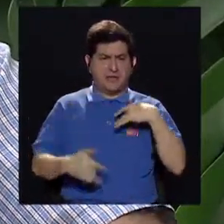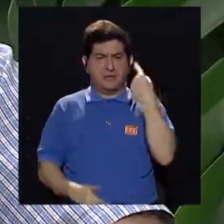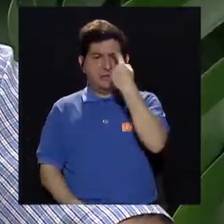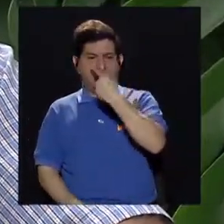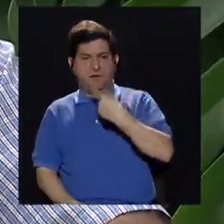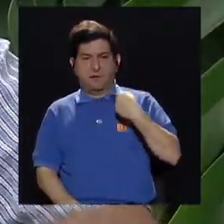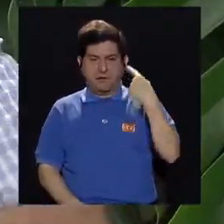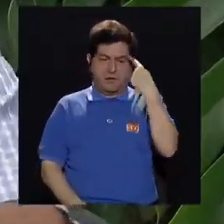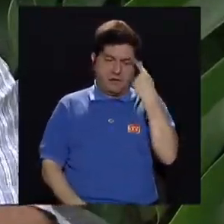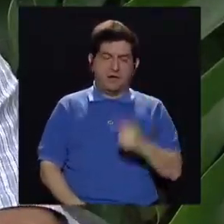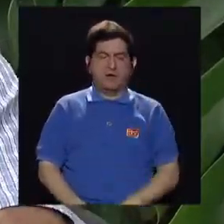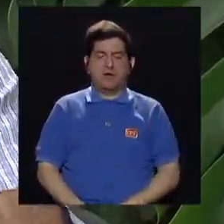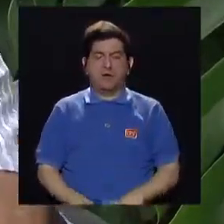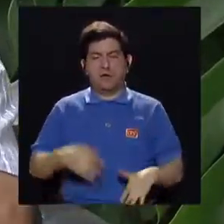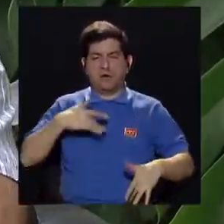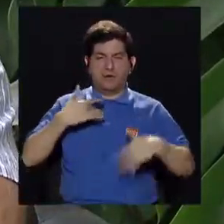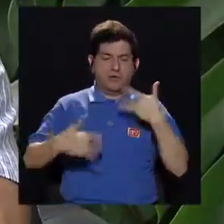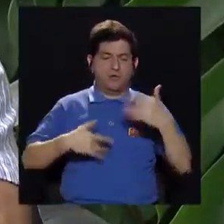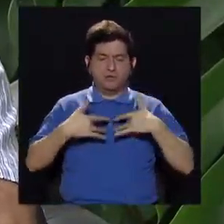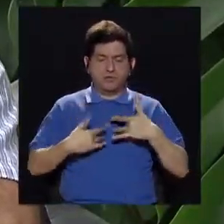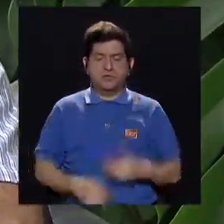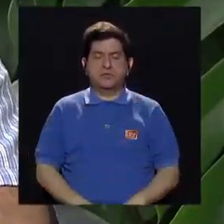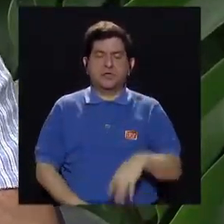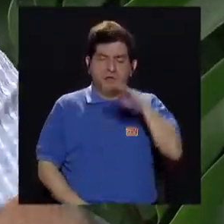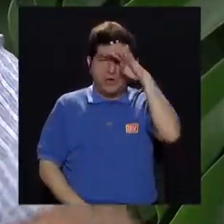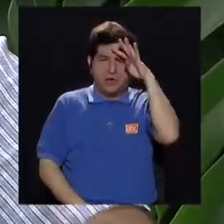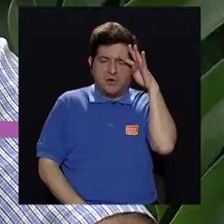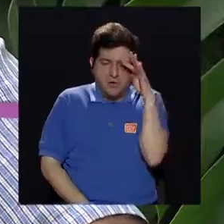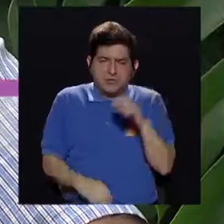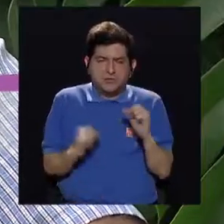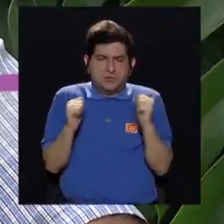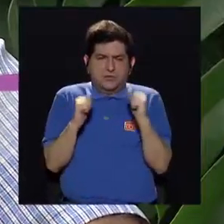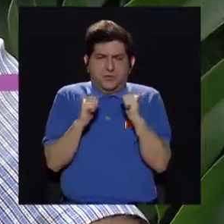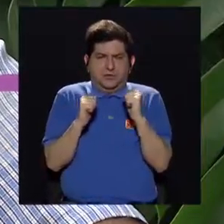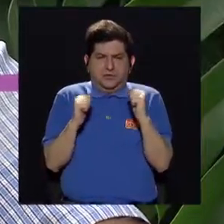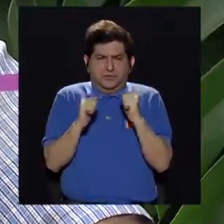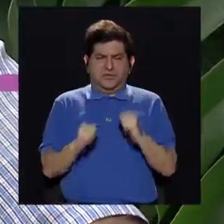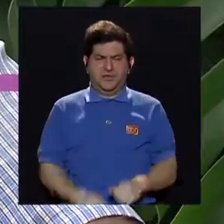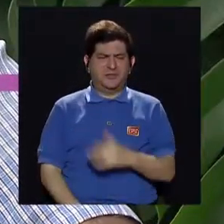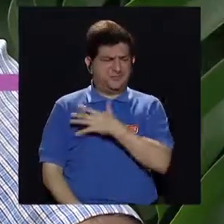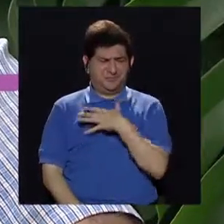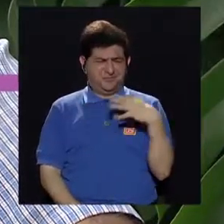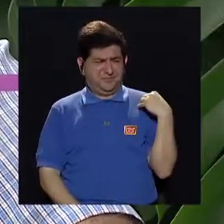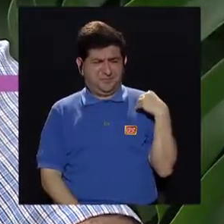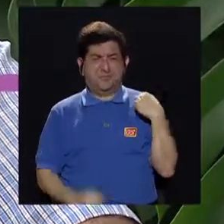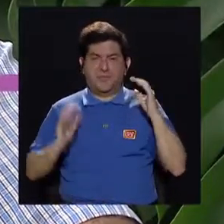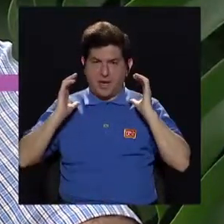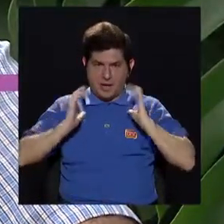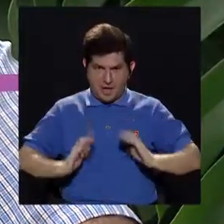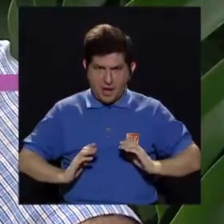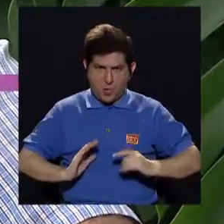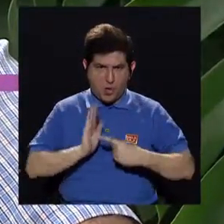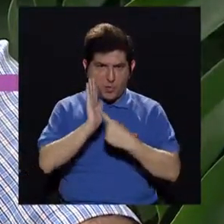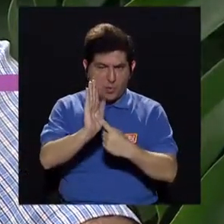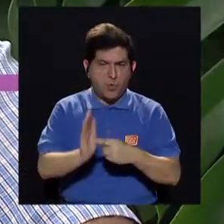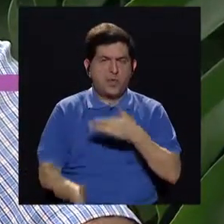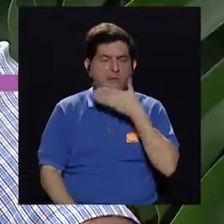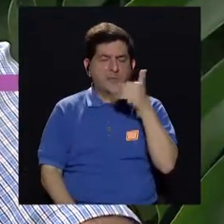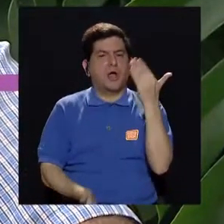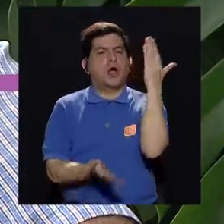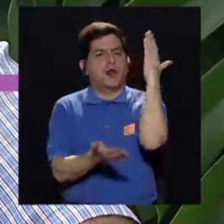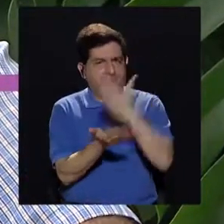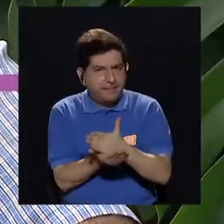mareos o de sensaciones de escalofríos, una sensación como un sudor frío muy extraño, ¿verdad? Muy desagradable por cierto, es porque el cuerpo está indicando de que